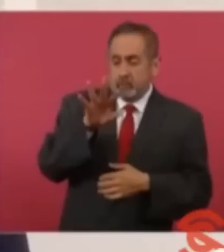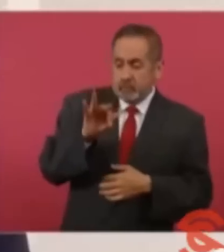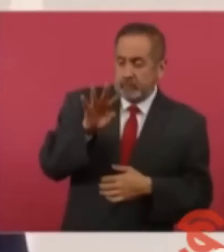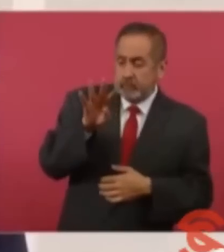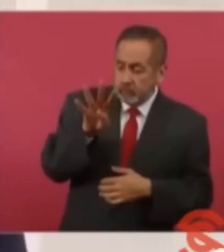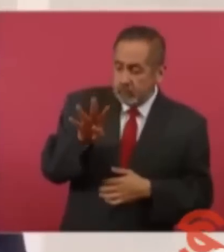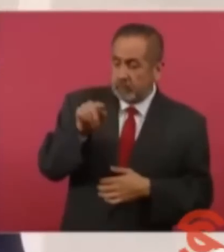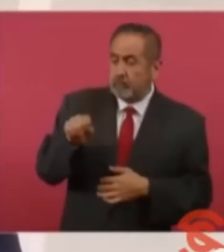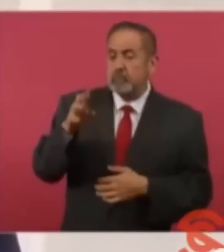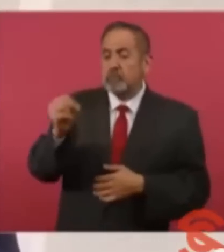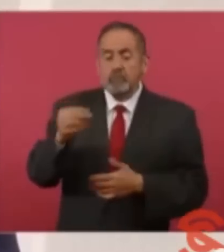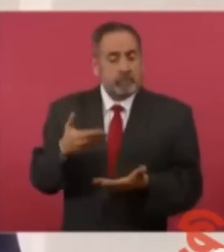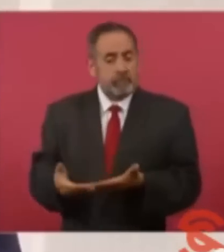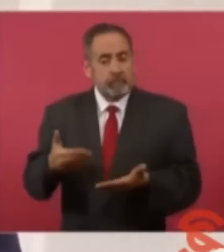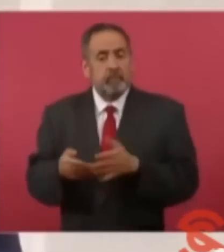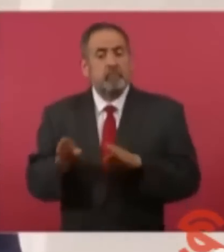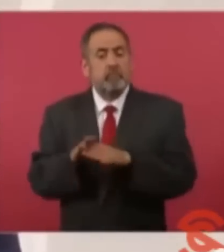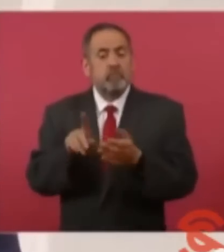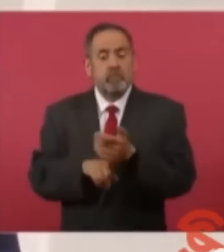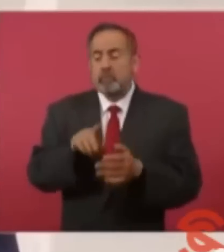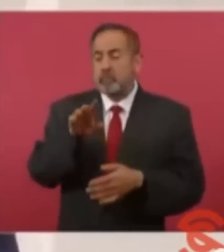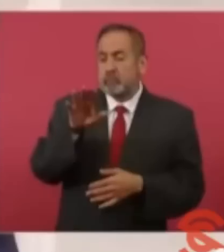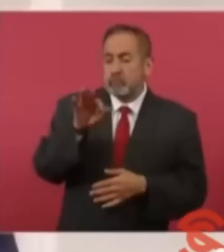44.9 y hoy está en